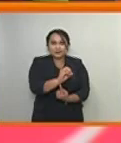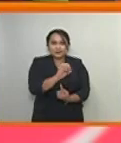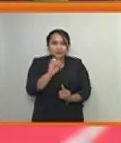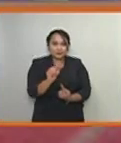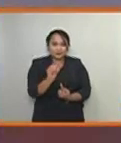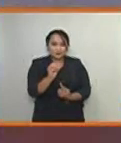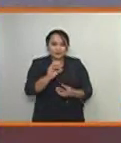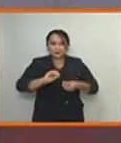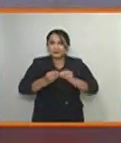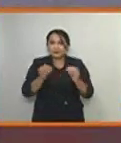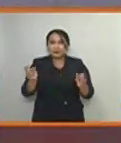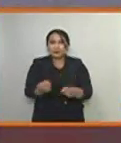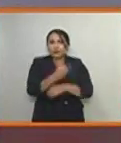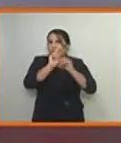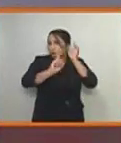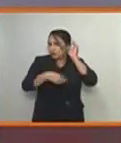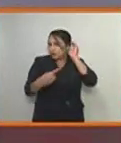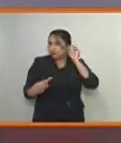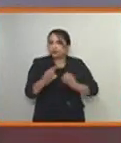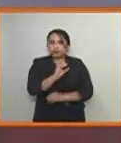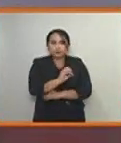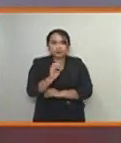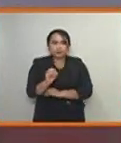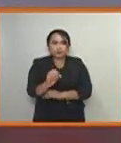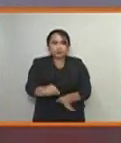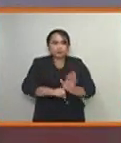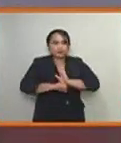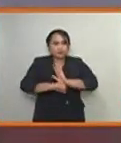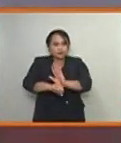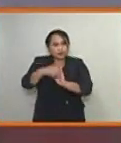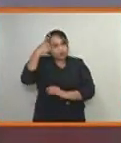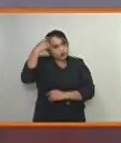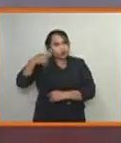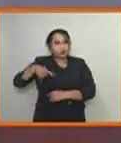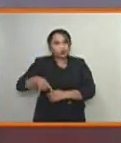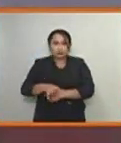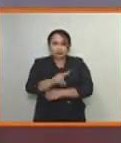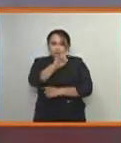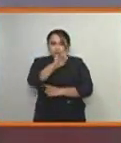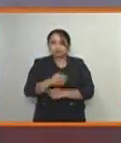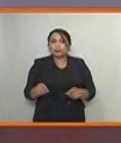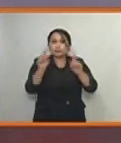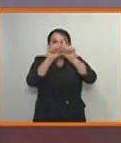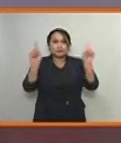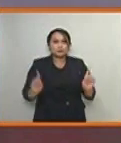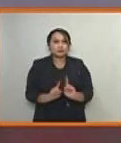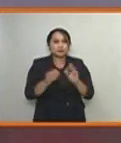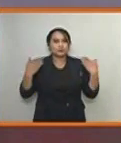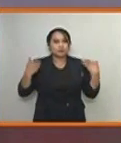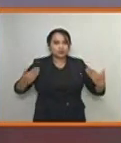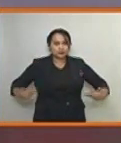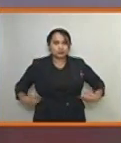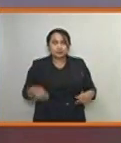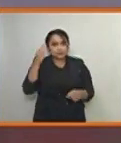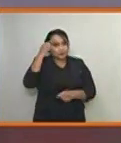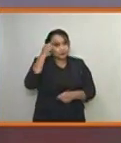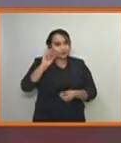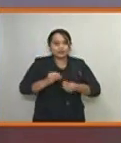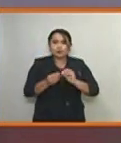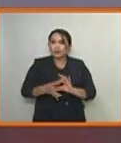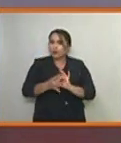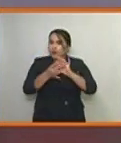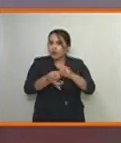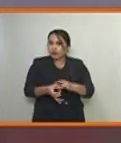0. El número ganador para la diaria es el 00 con su símbolo de sueños avión. En el cuadro del cuerpo lo pueden ubicar en la cabeza. Otros números